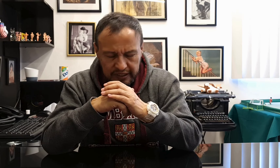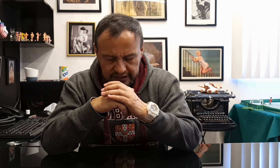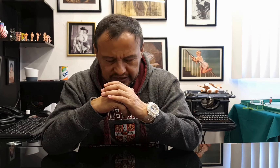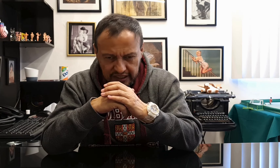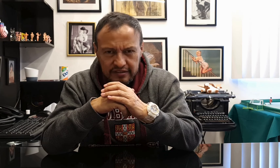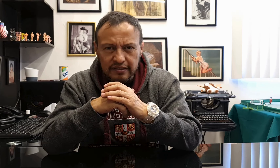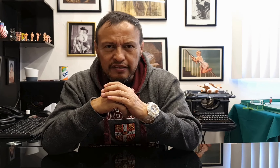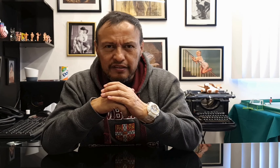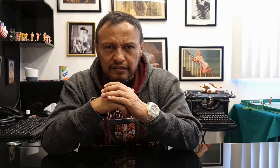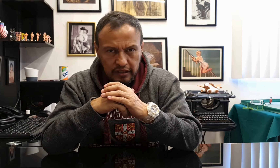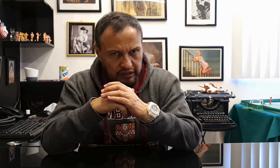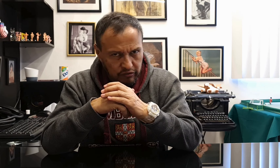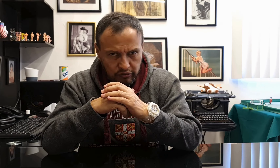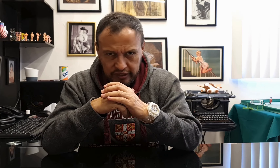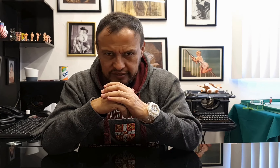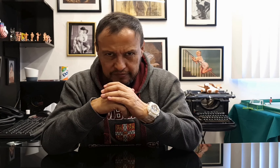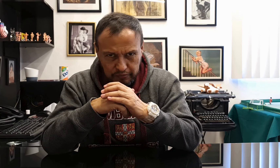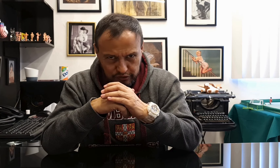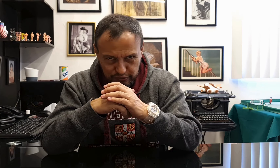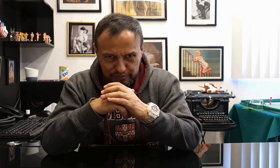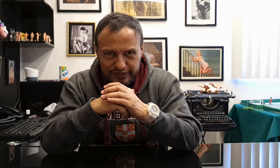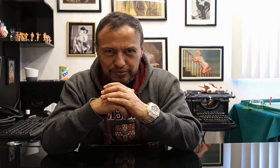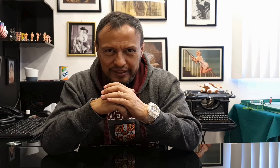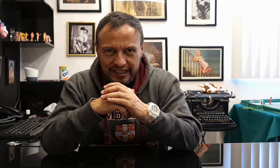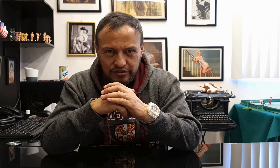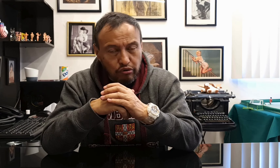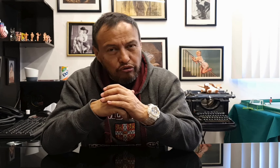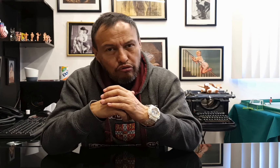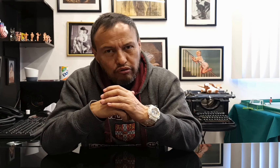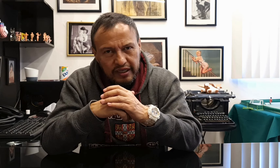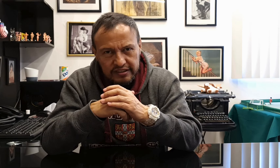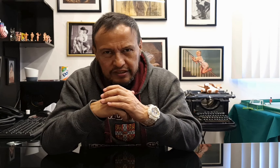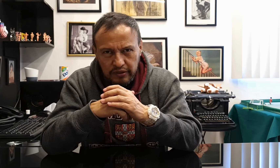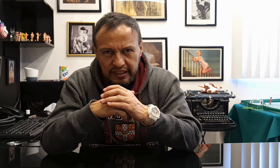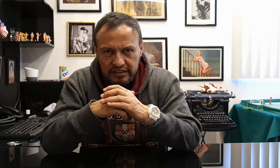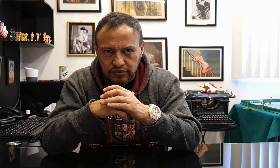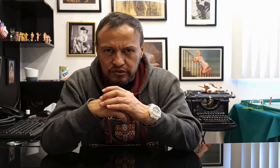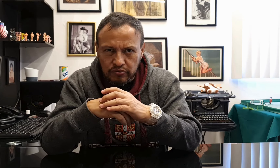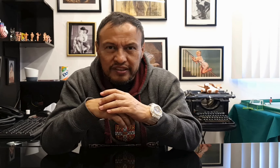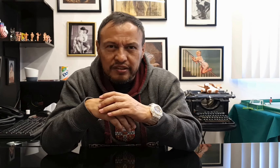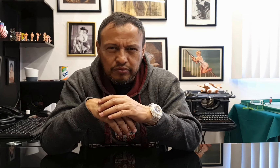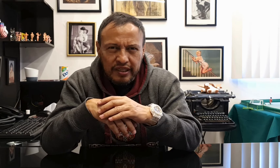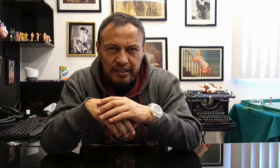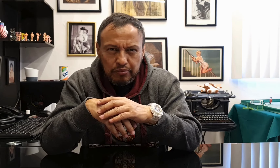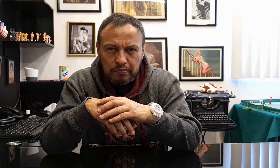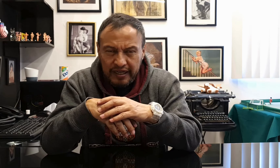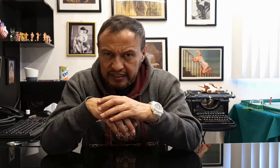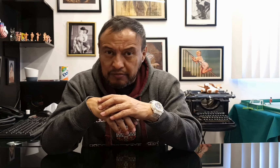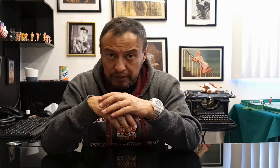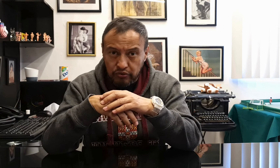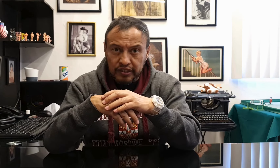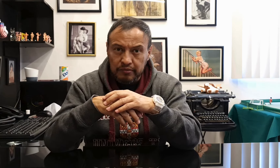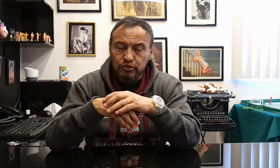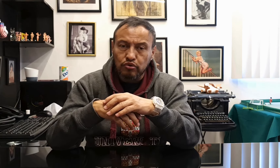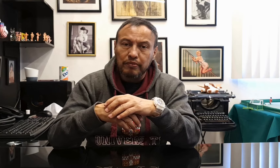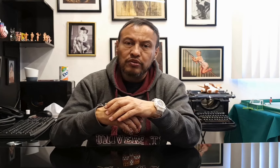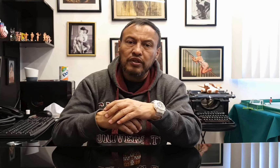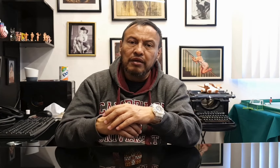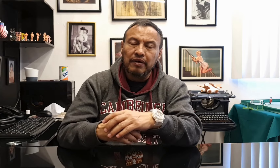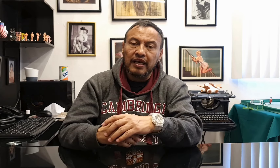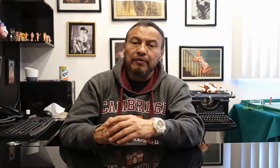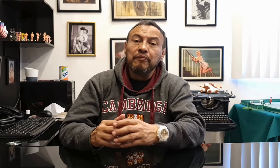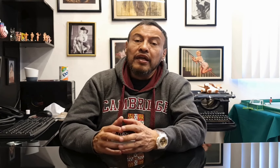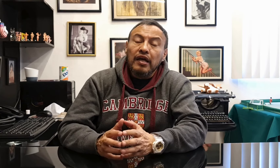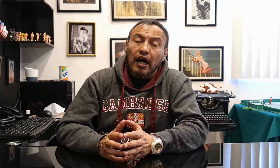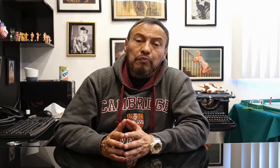la transparencia, que no es, por supuesto, el caso, nunca ha sido el caso sin una tribuna de propaganda, pero digamos,